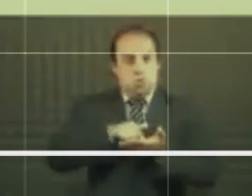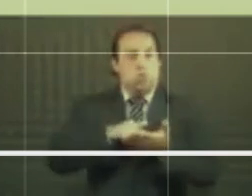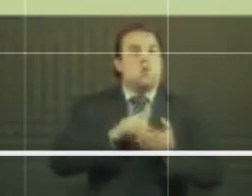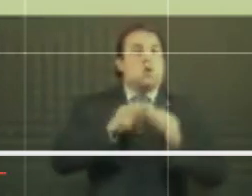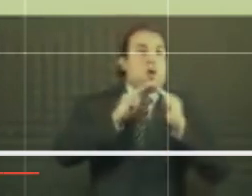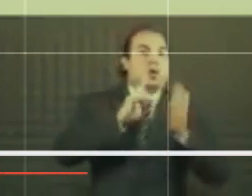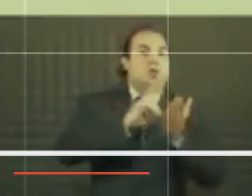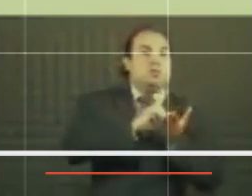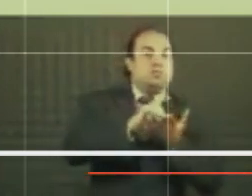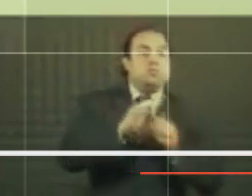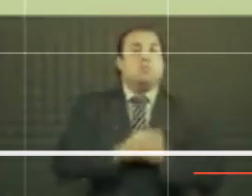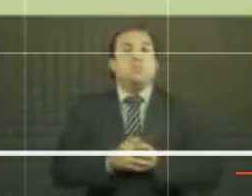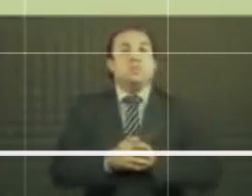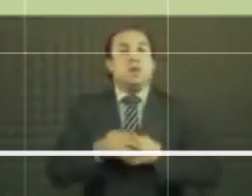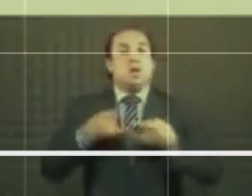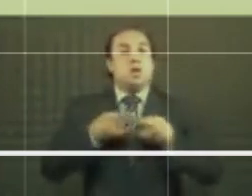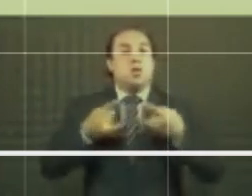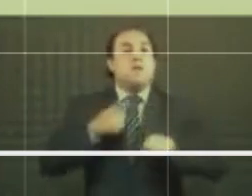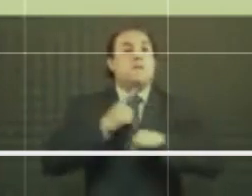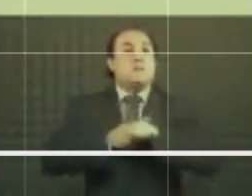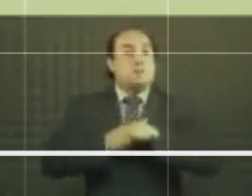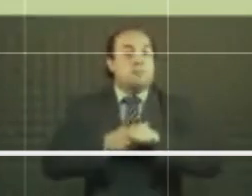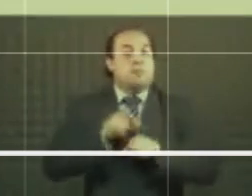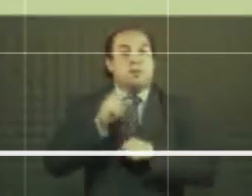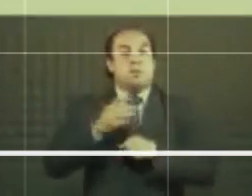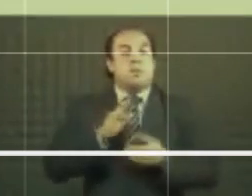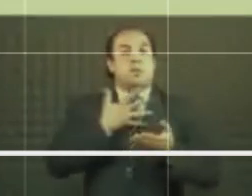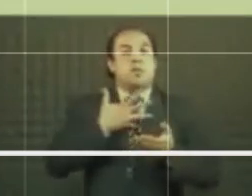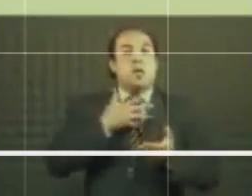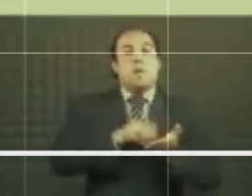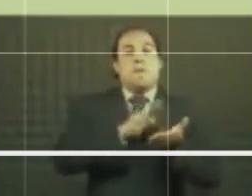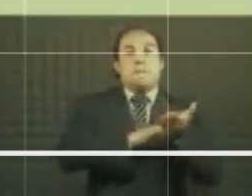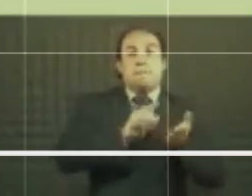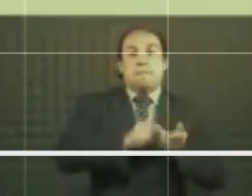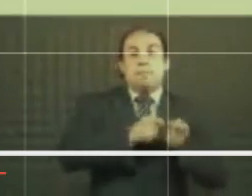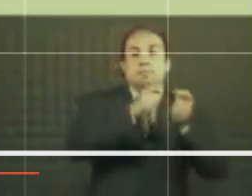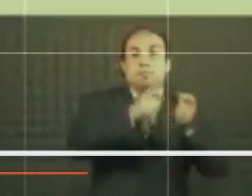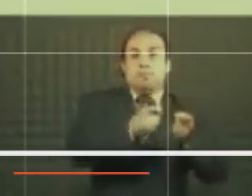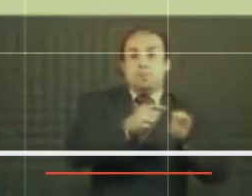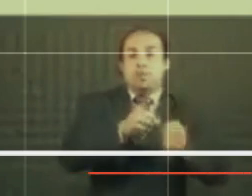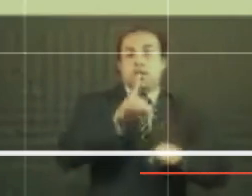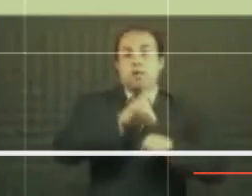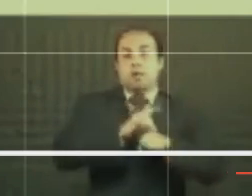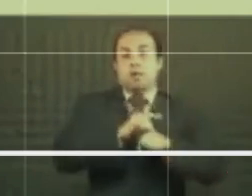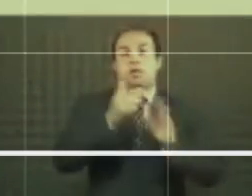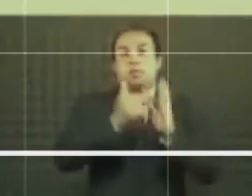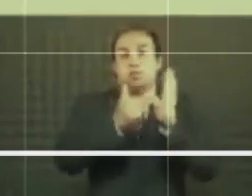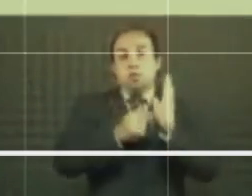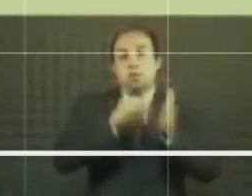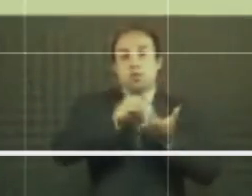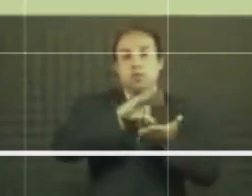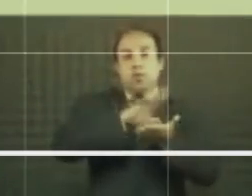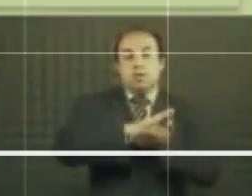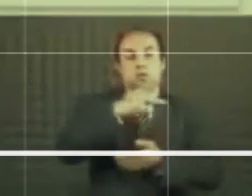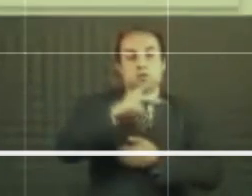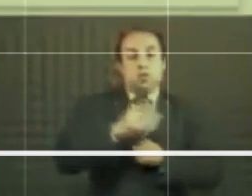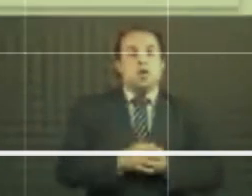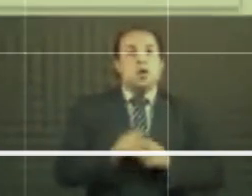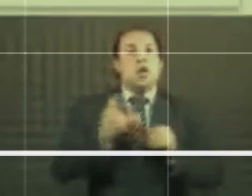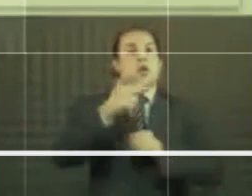de padecimientos y acudan con él en mano impreso el día y hora de su cita con su identificación oficial.